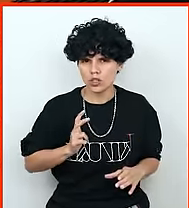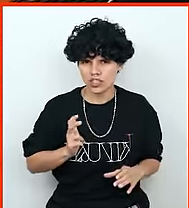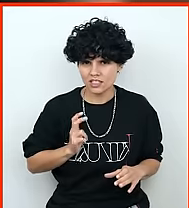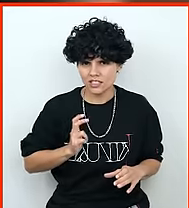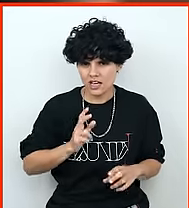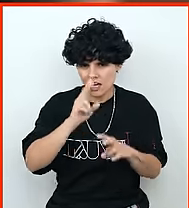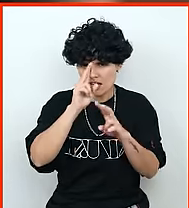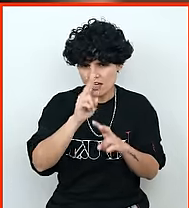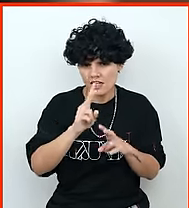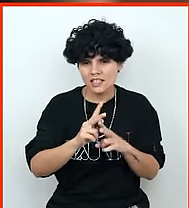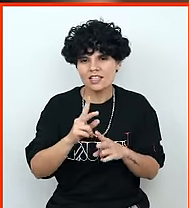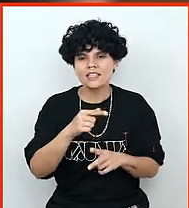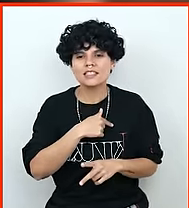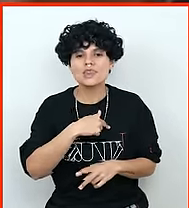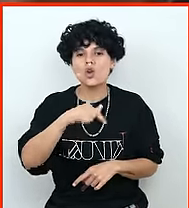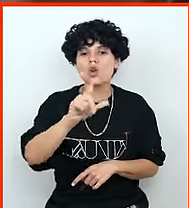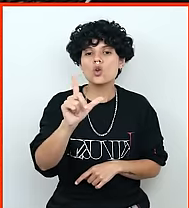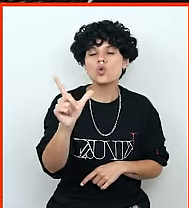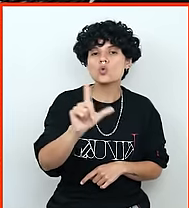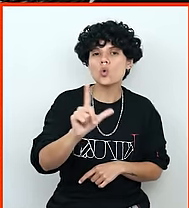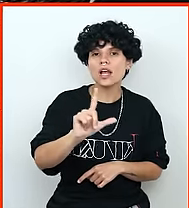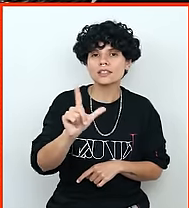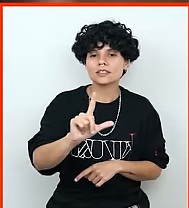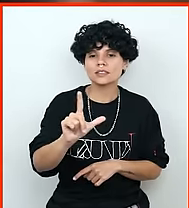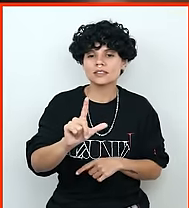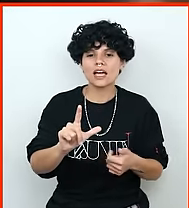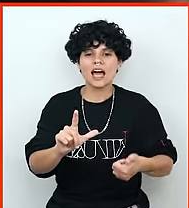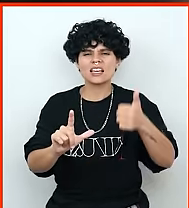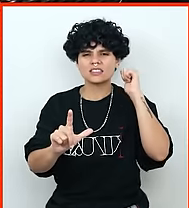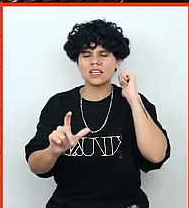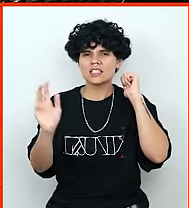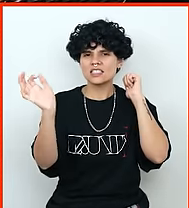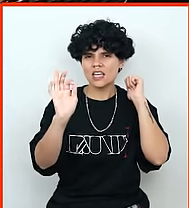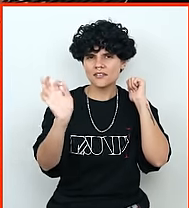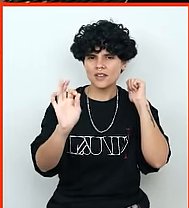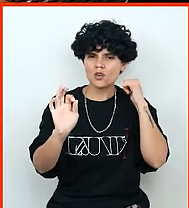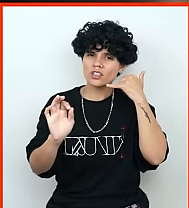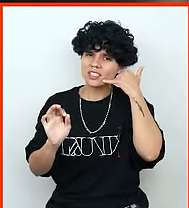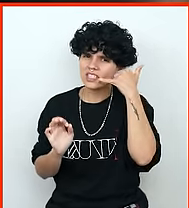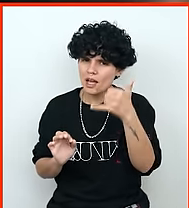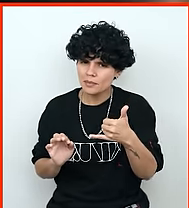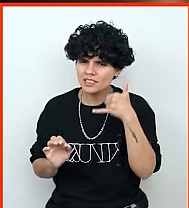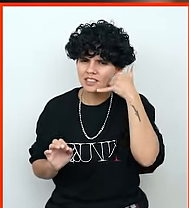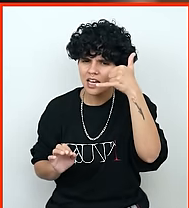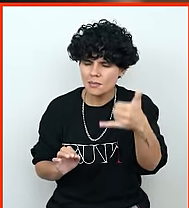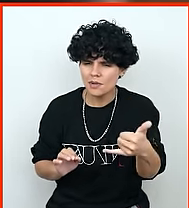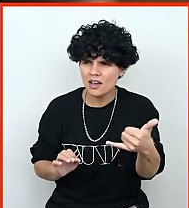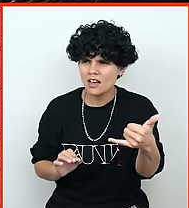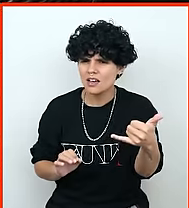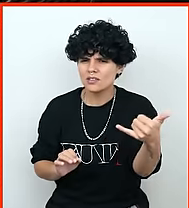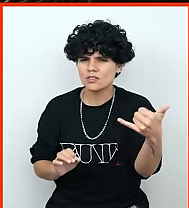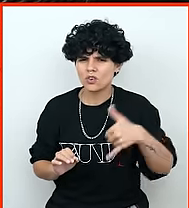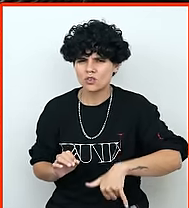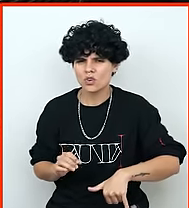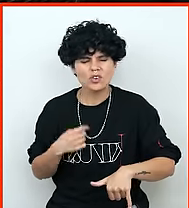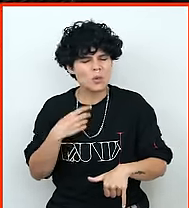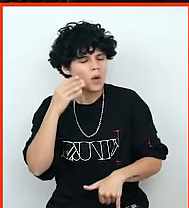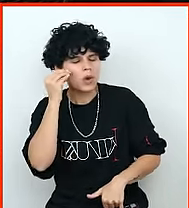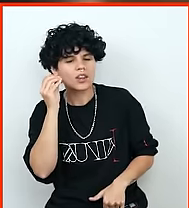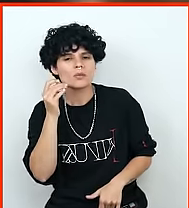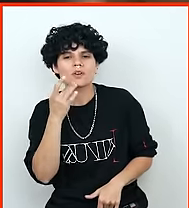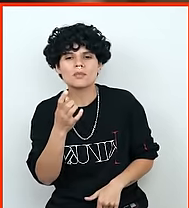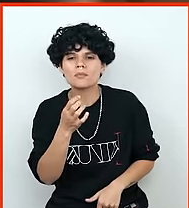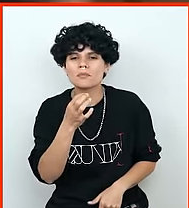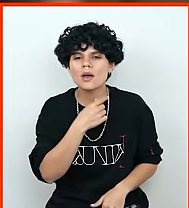Cortesía, que dice, hoy es lunes, ayer fue sábado, la llamaba yo, no contestaba, ¿no? No sé, se me olvidó cómo, pero